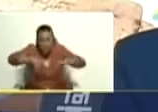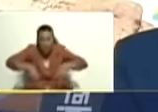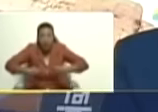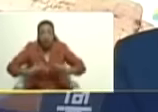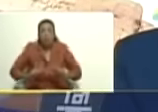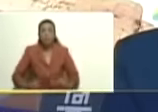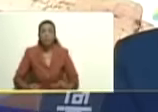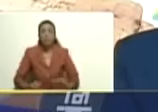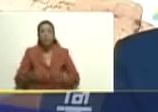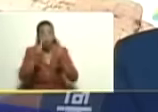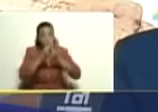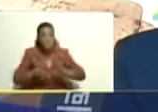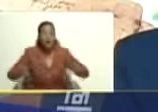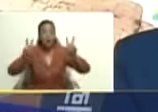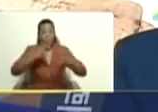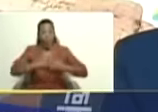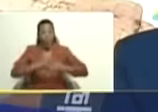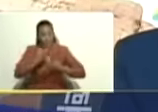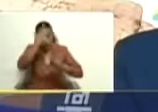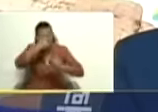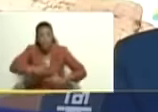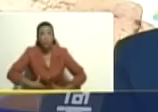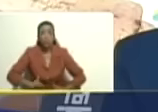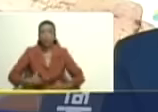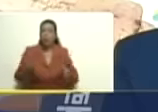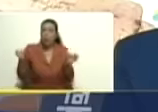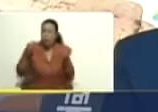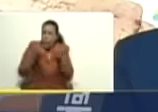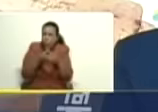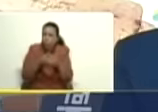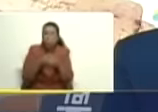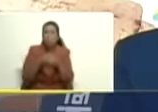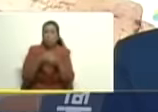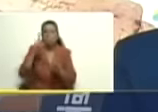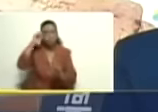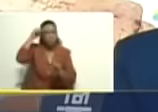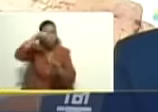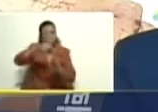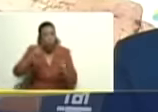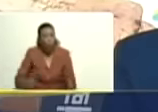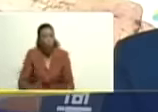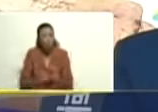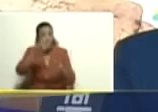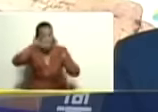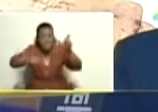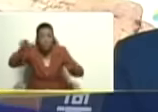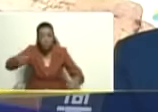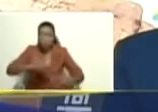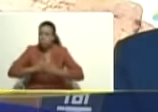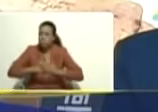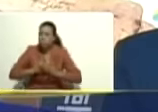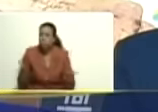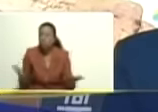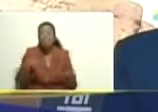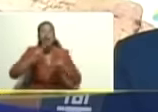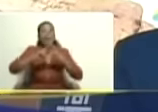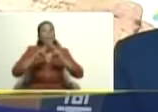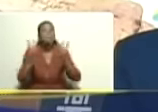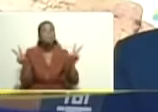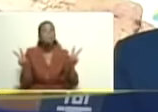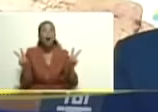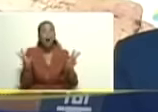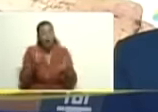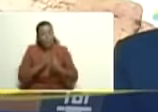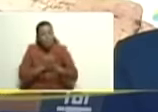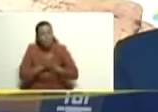Renacimiento de los valores de Venezuela, de la reunificación de Venezuela, del encuentro entre todos y todas, en paz,